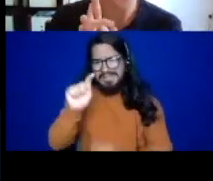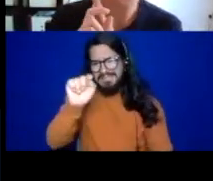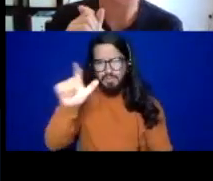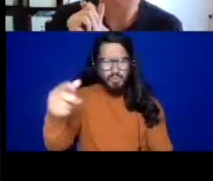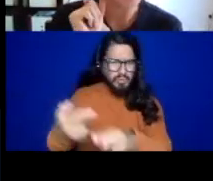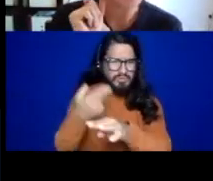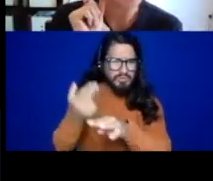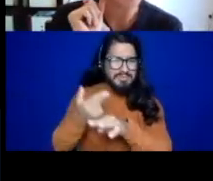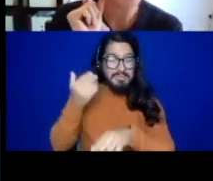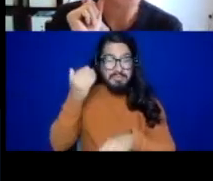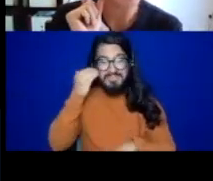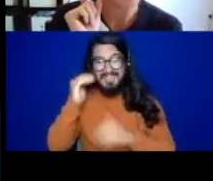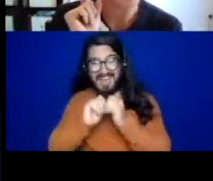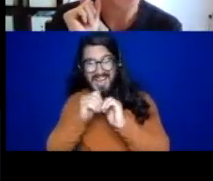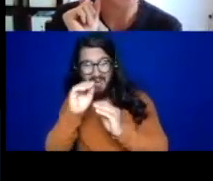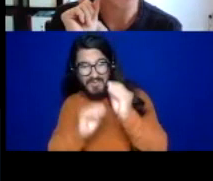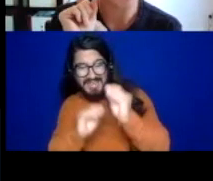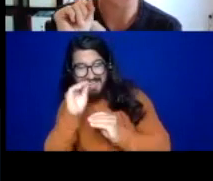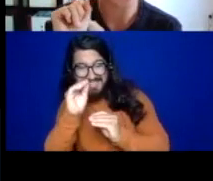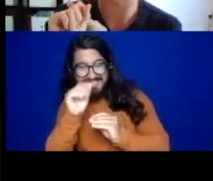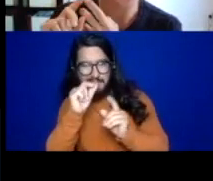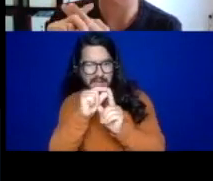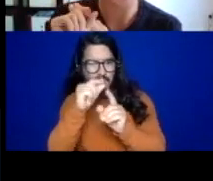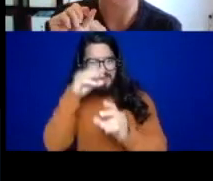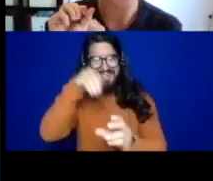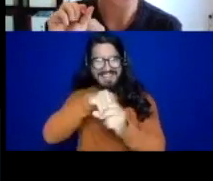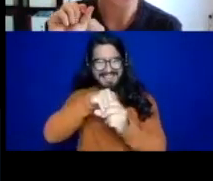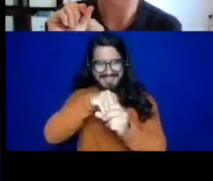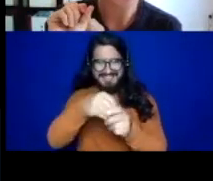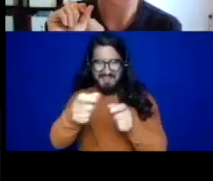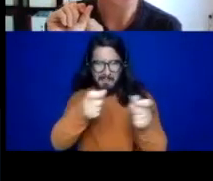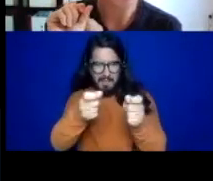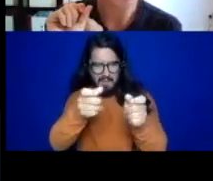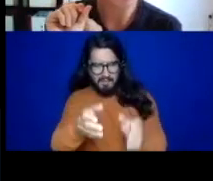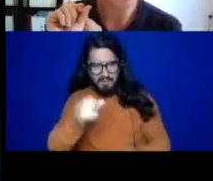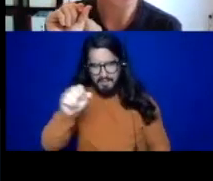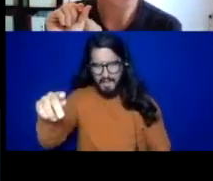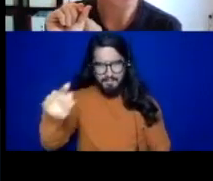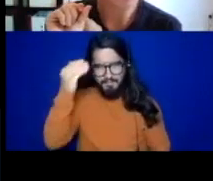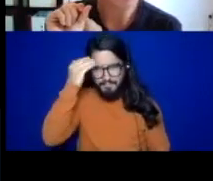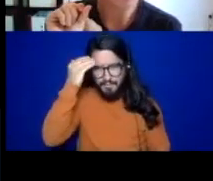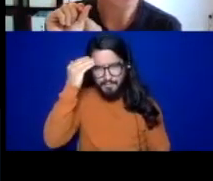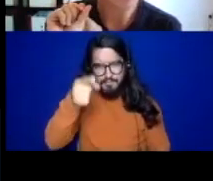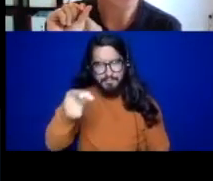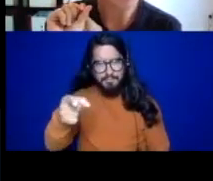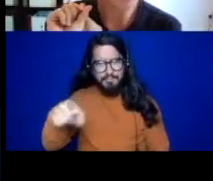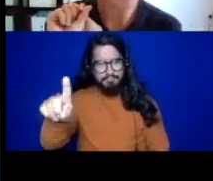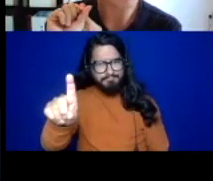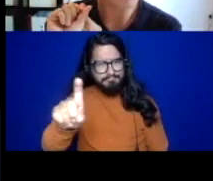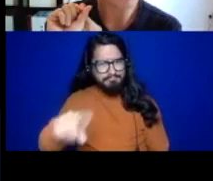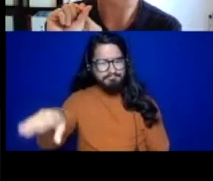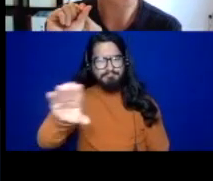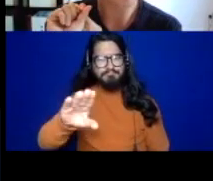usando? ¿Saben editar las contraseñas en tu software de manejar contraseñas?